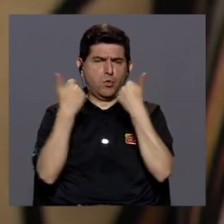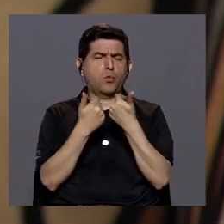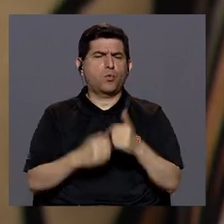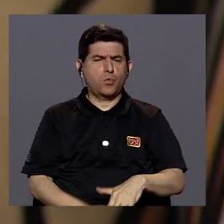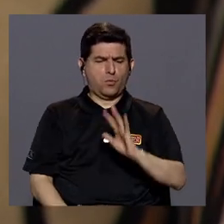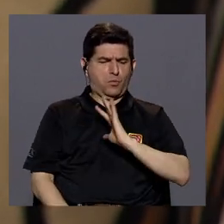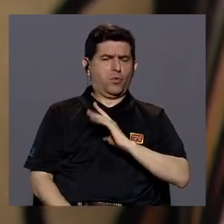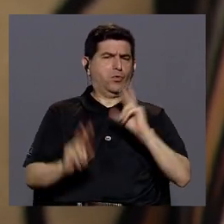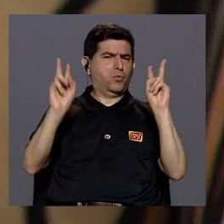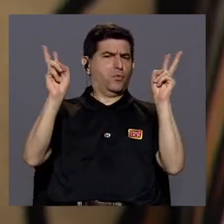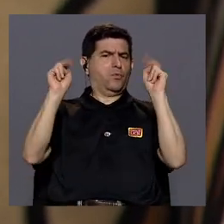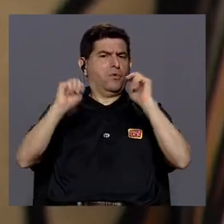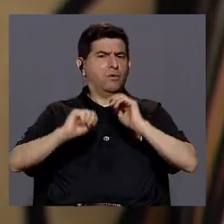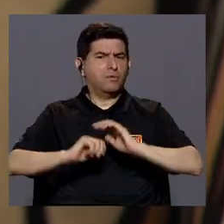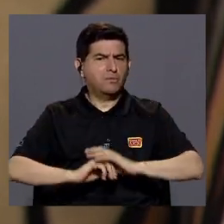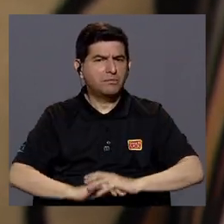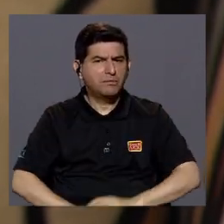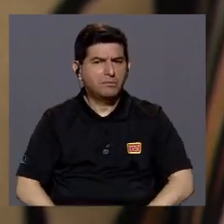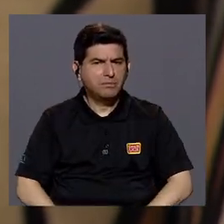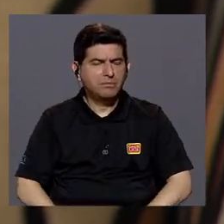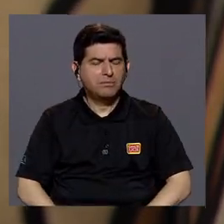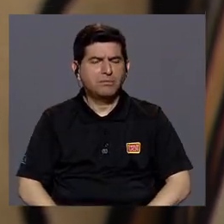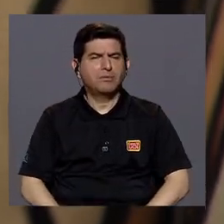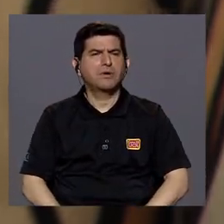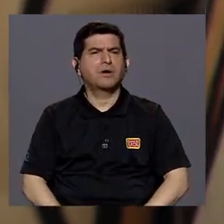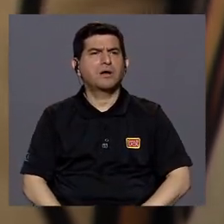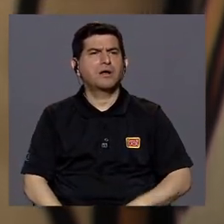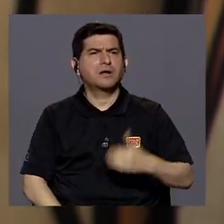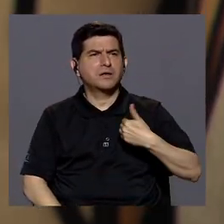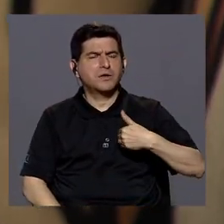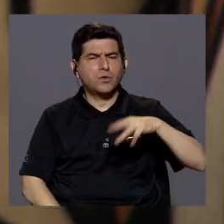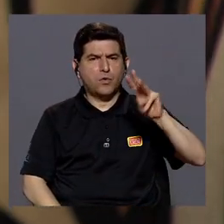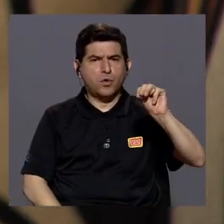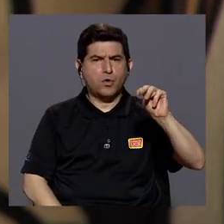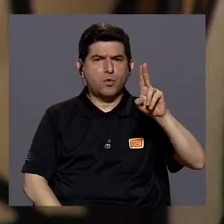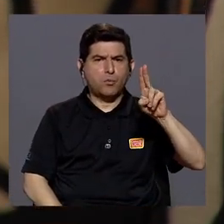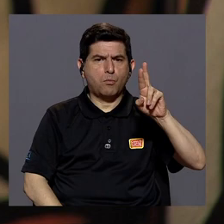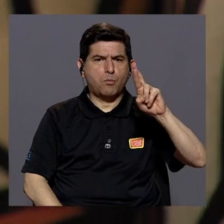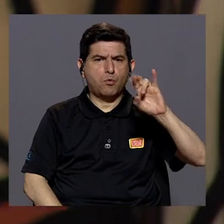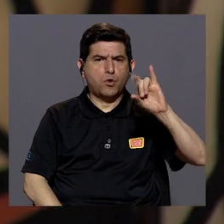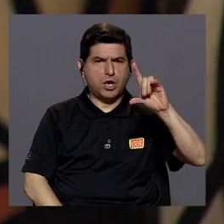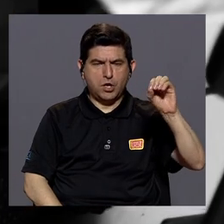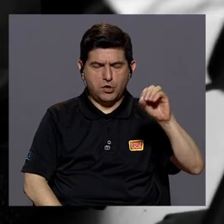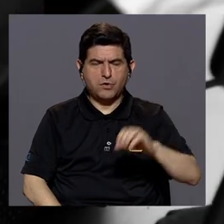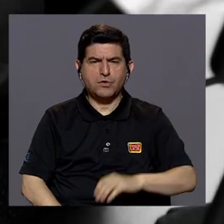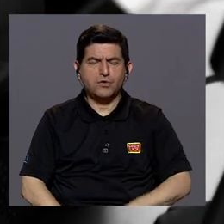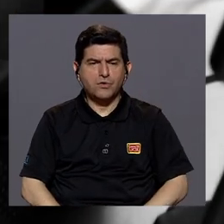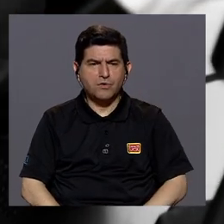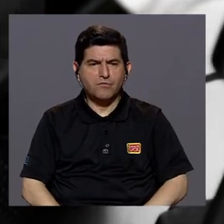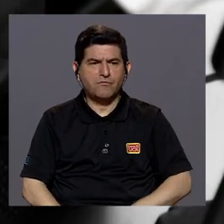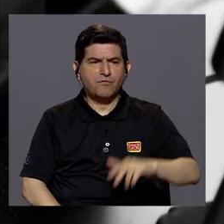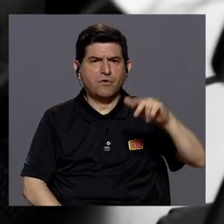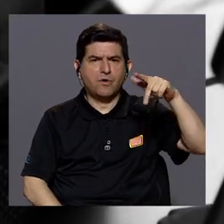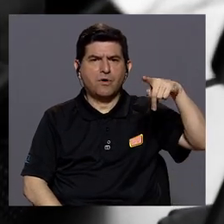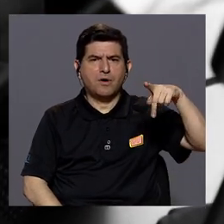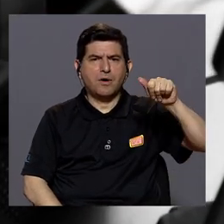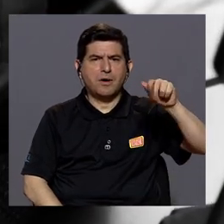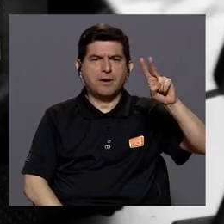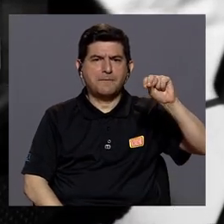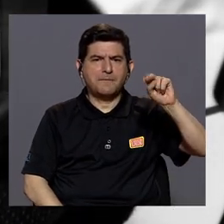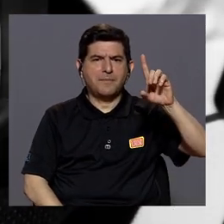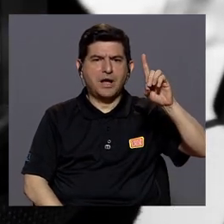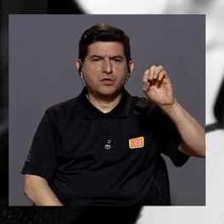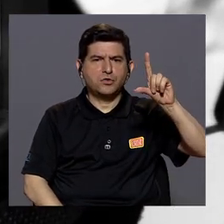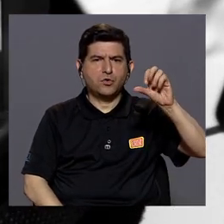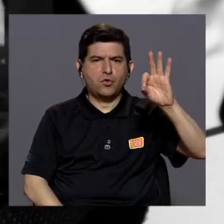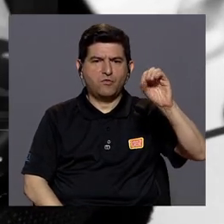sí. Wilmer Murillo, Bebudi, Pandolfo,